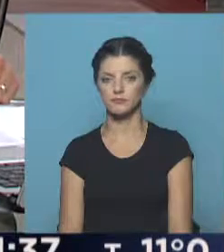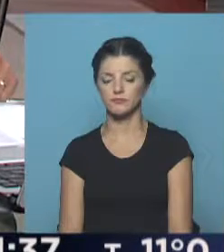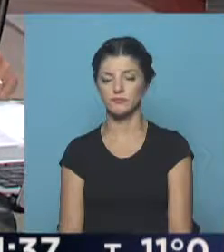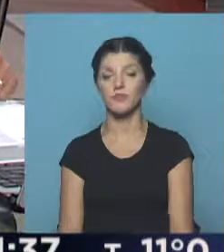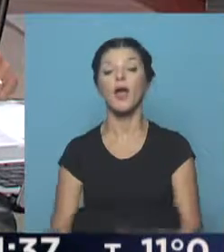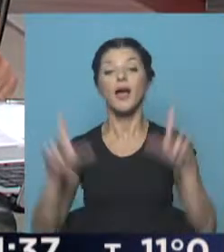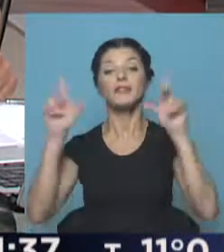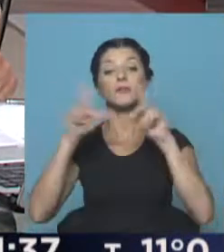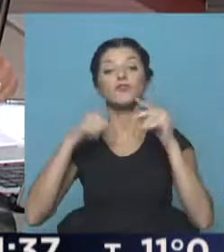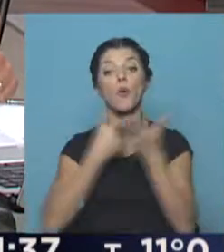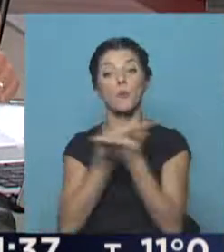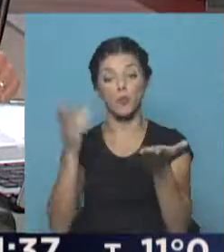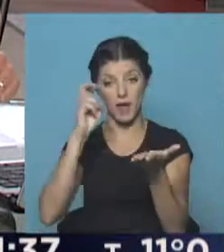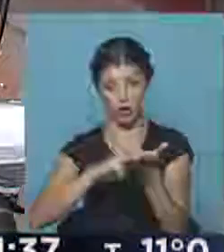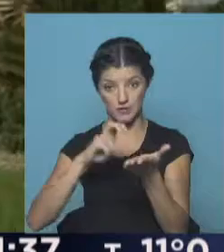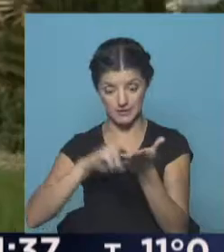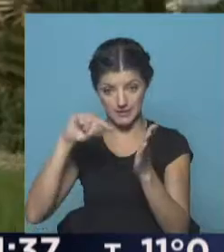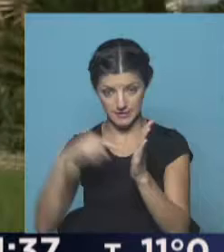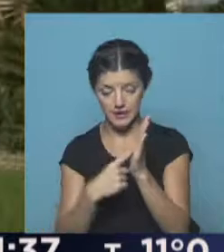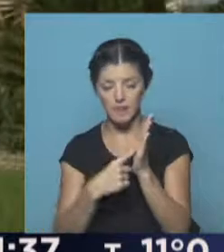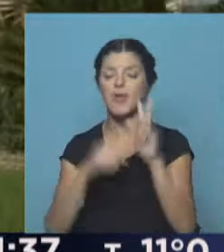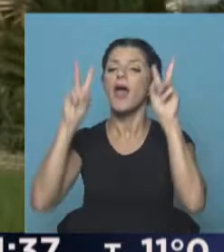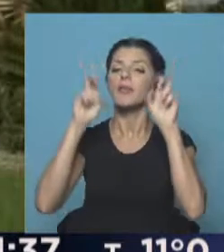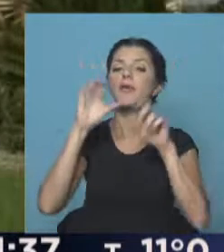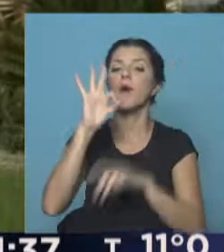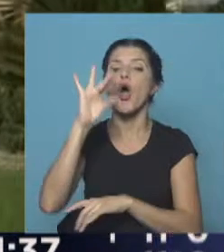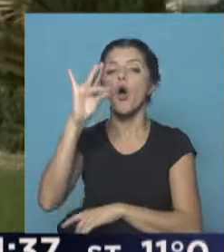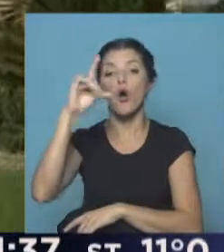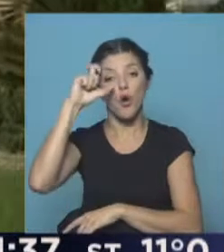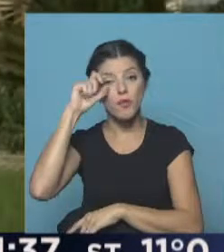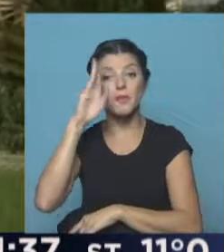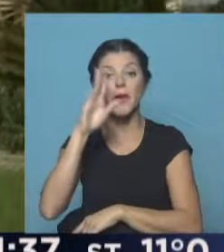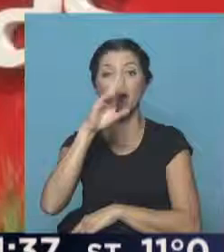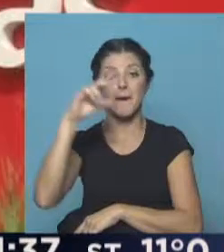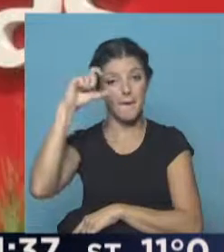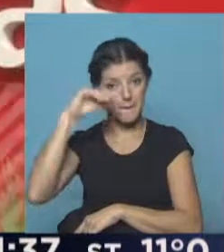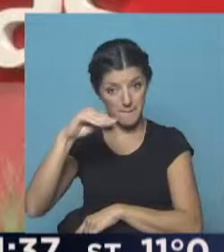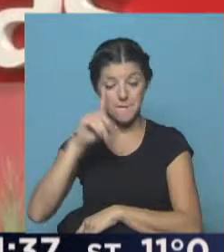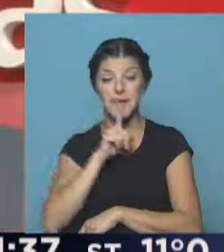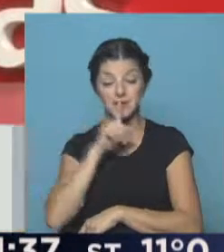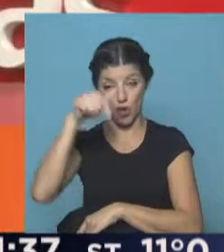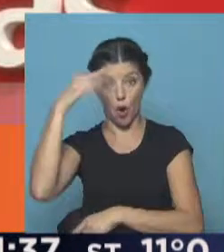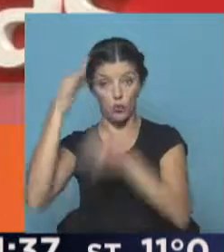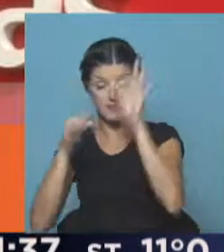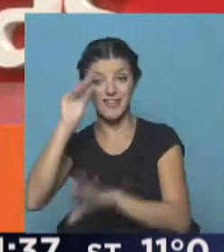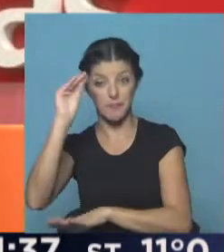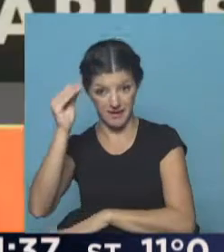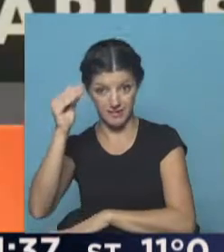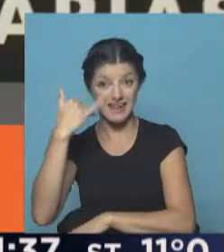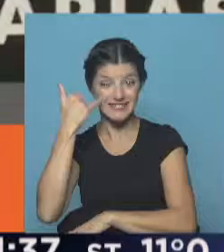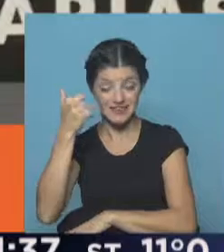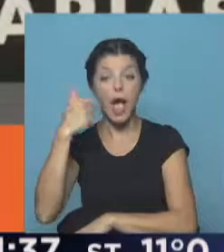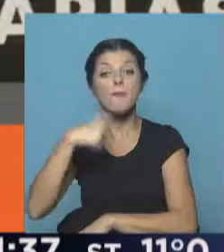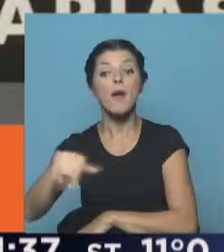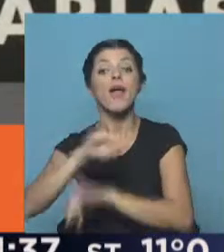En el Noti Central de la TV Pública volvemos al caso Odebrecht porque la justicia brasileña a partir de hoy ya quedó habilitada a enviar a